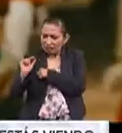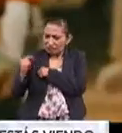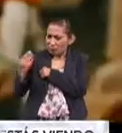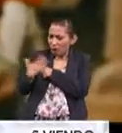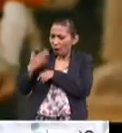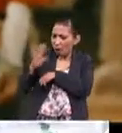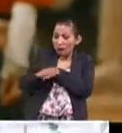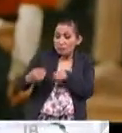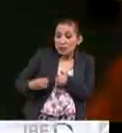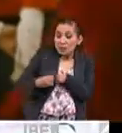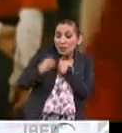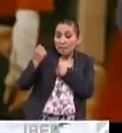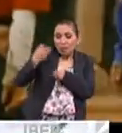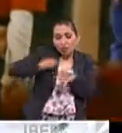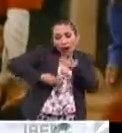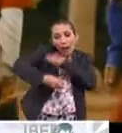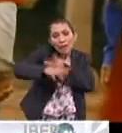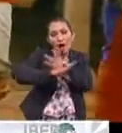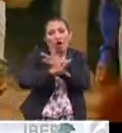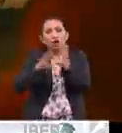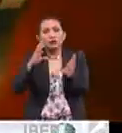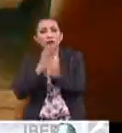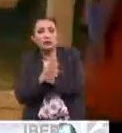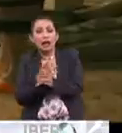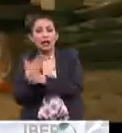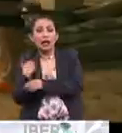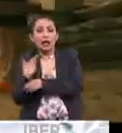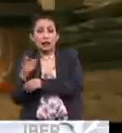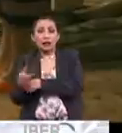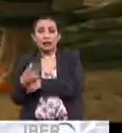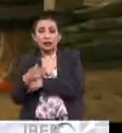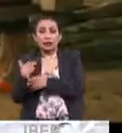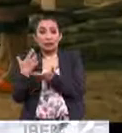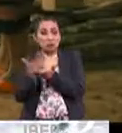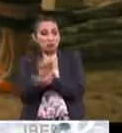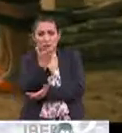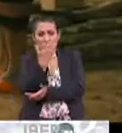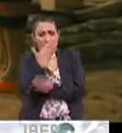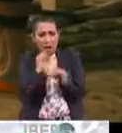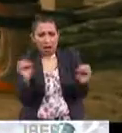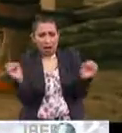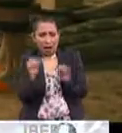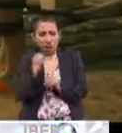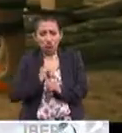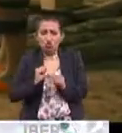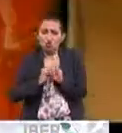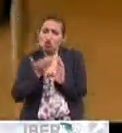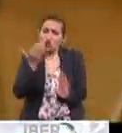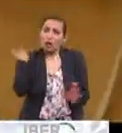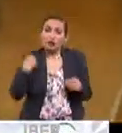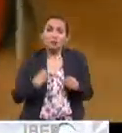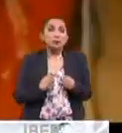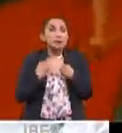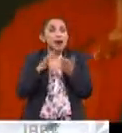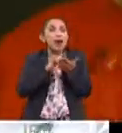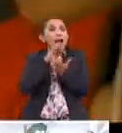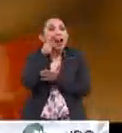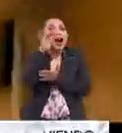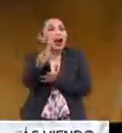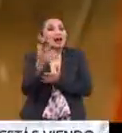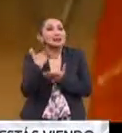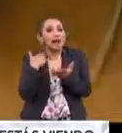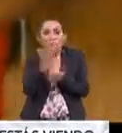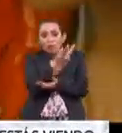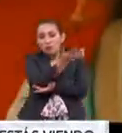recientemente muchos vivían del trueque y casi nunca habían usado el dinero. Por siglos han sobrevivido gracias a